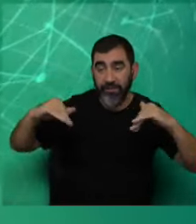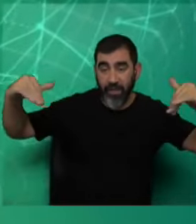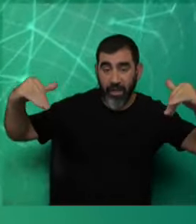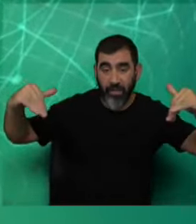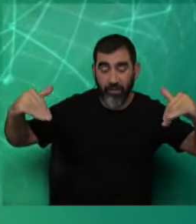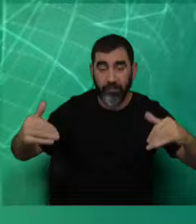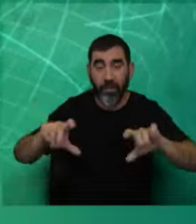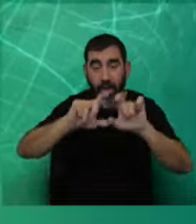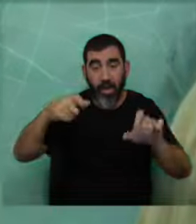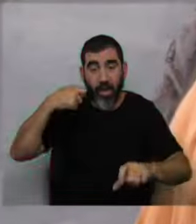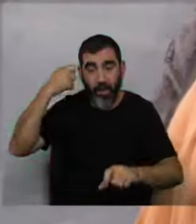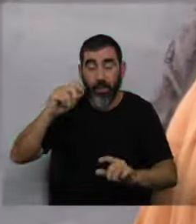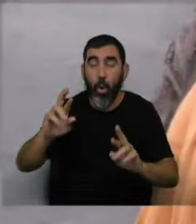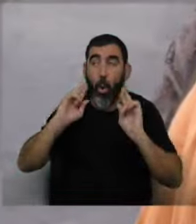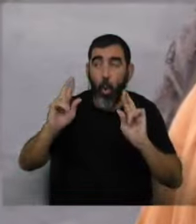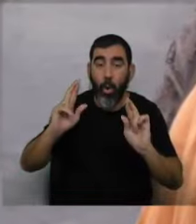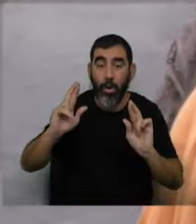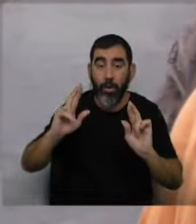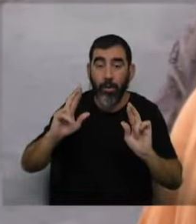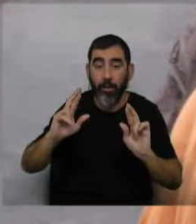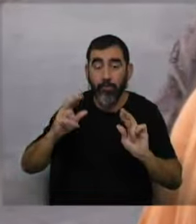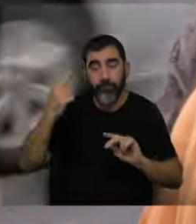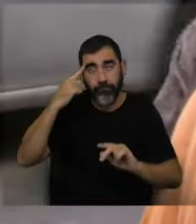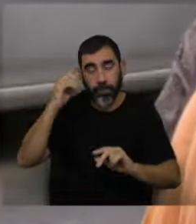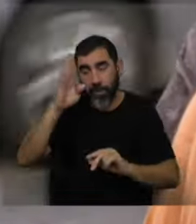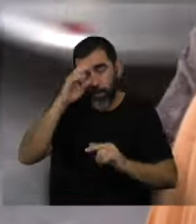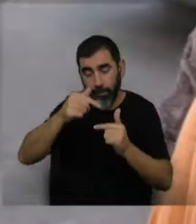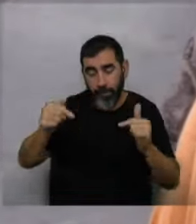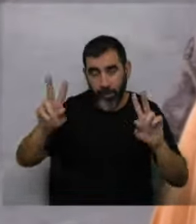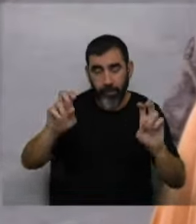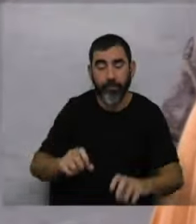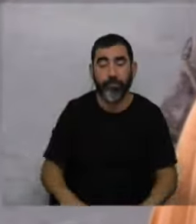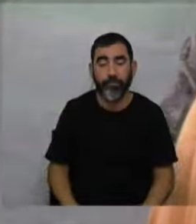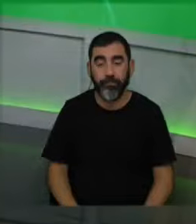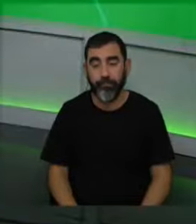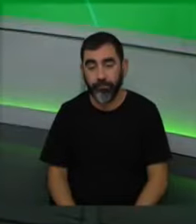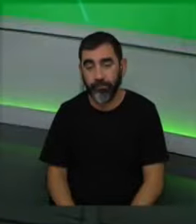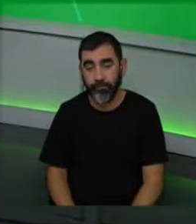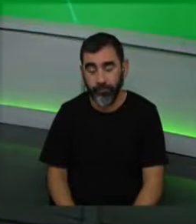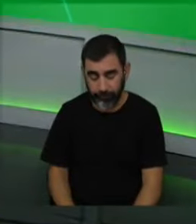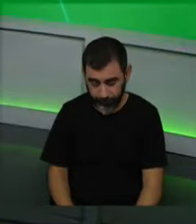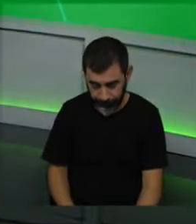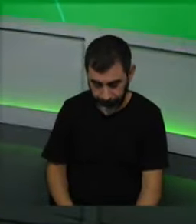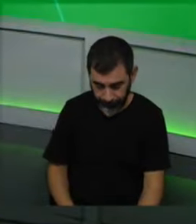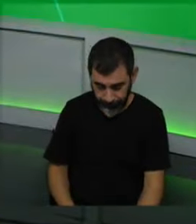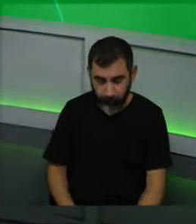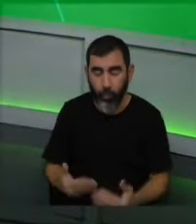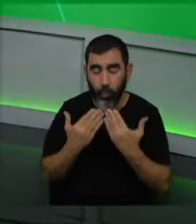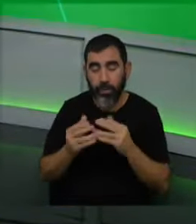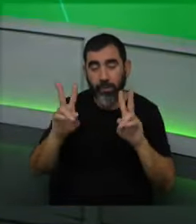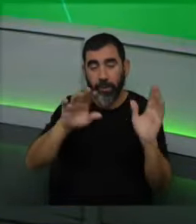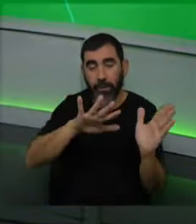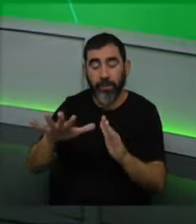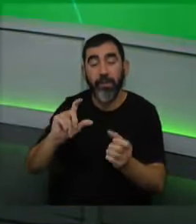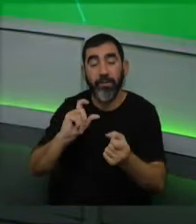pasando hasta ahora Así que ojalá que empecemos a concientizar sobre esto Muchas gracias Diego otro